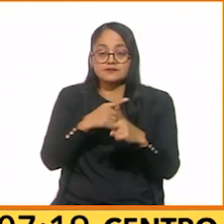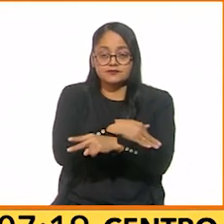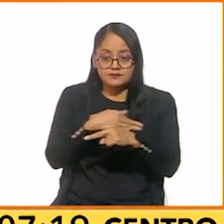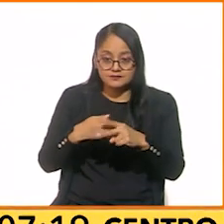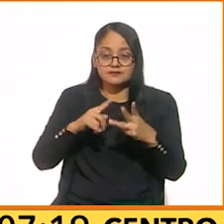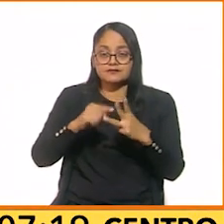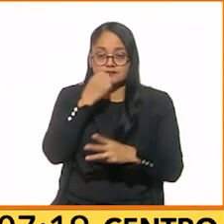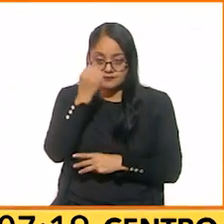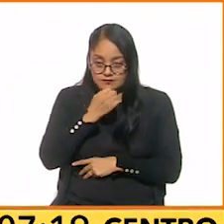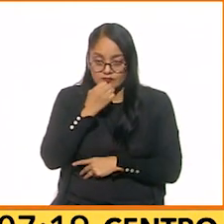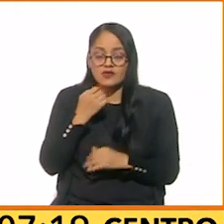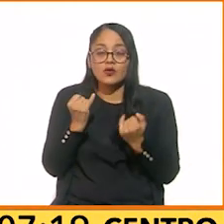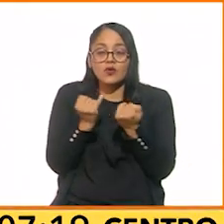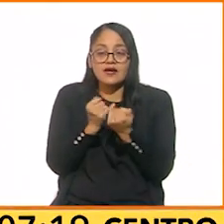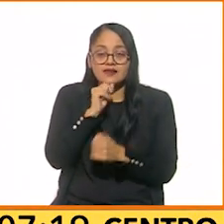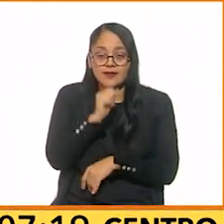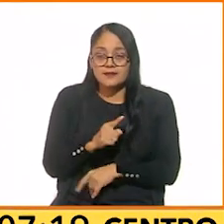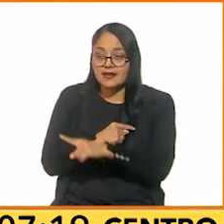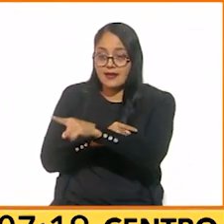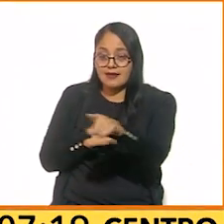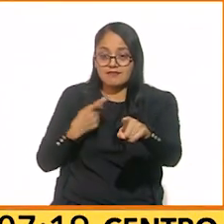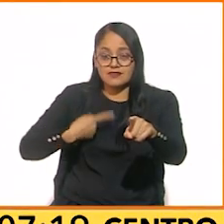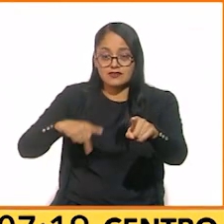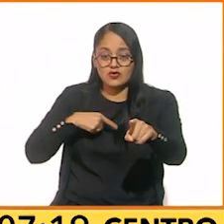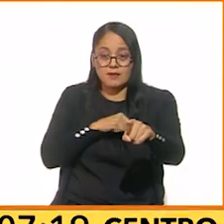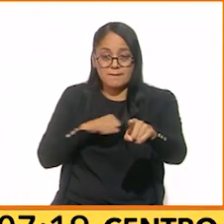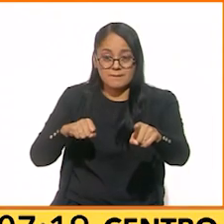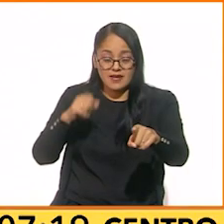las escuelas, y sancionar a estos criminales que están